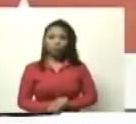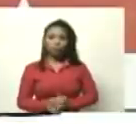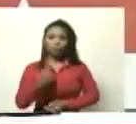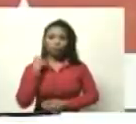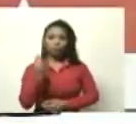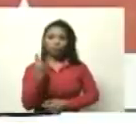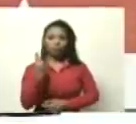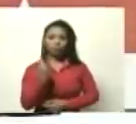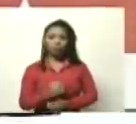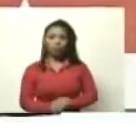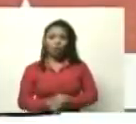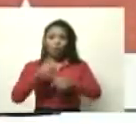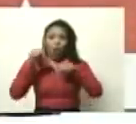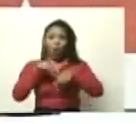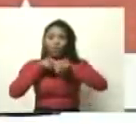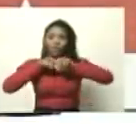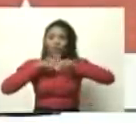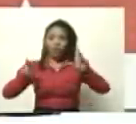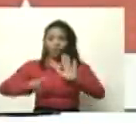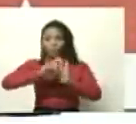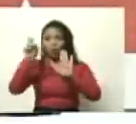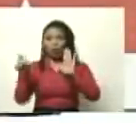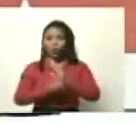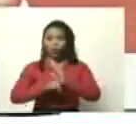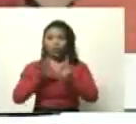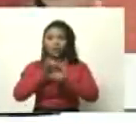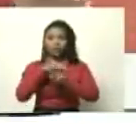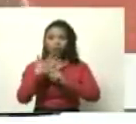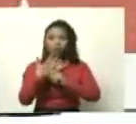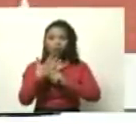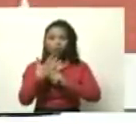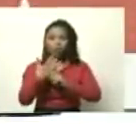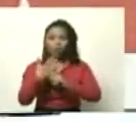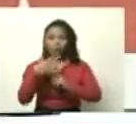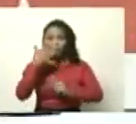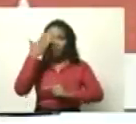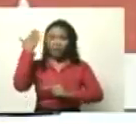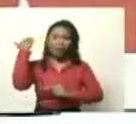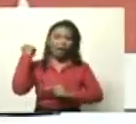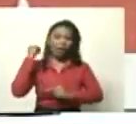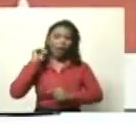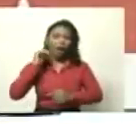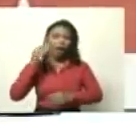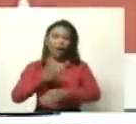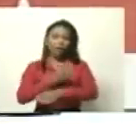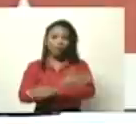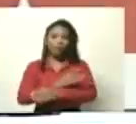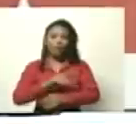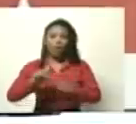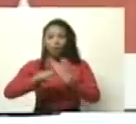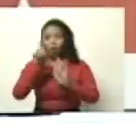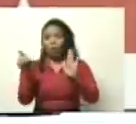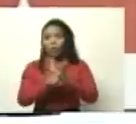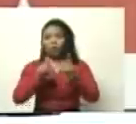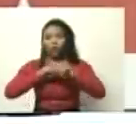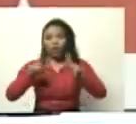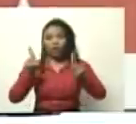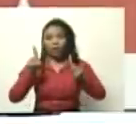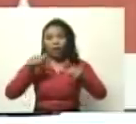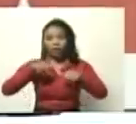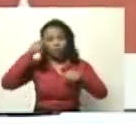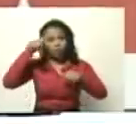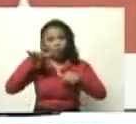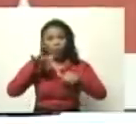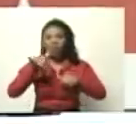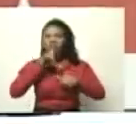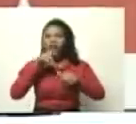Solos. Hoy es distinto totalmente la situación a la situación de hace 3 años. Totalmente distinta en nuestro país.